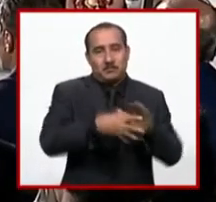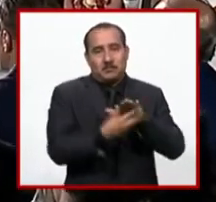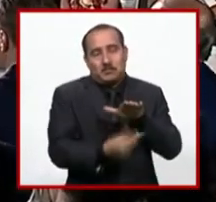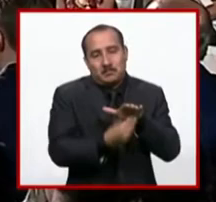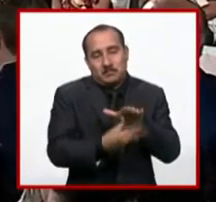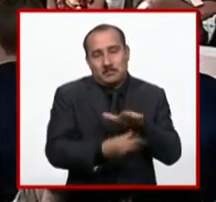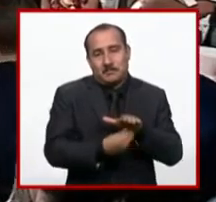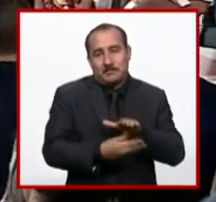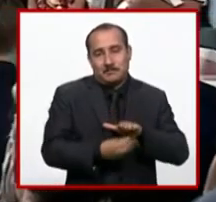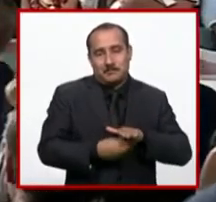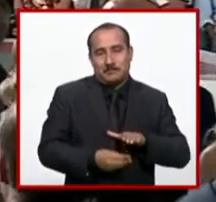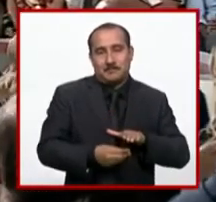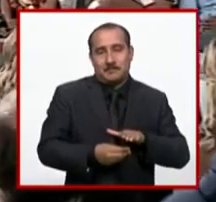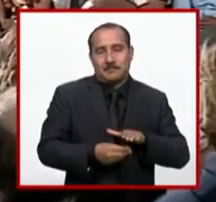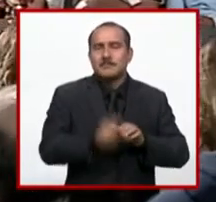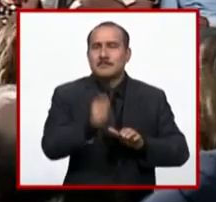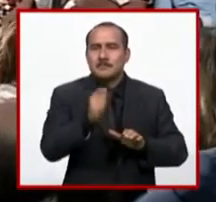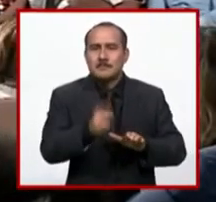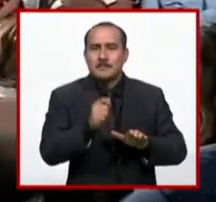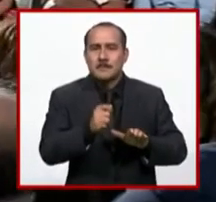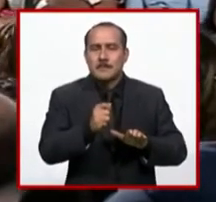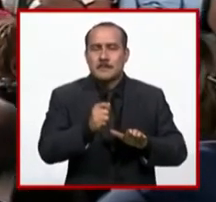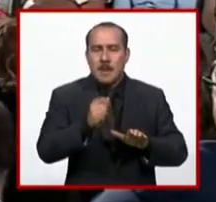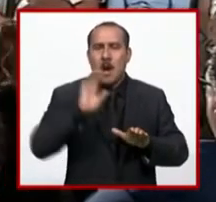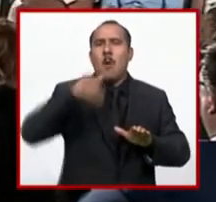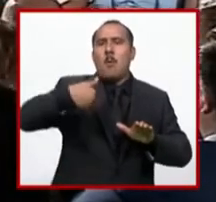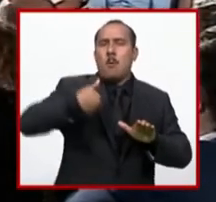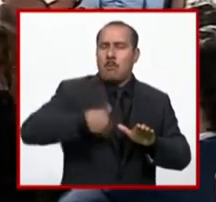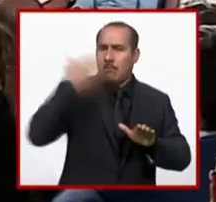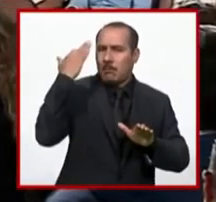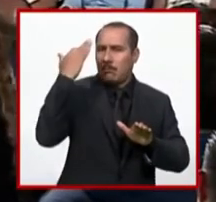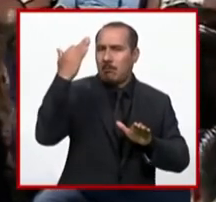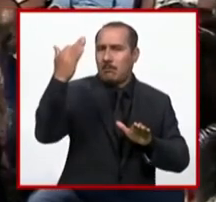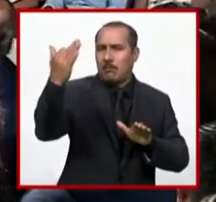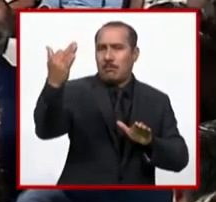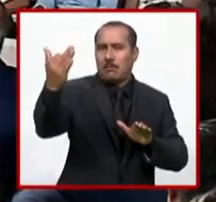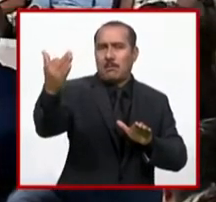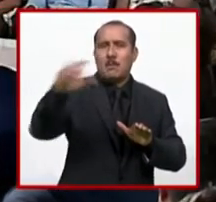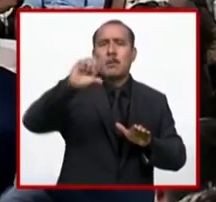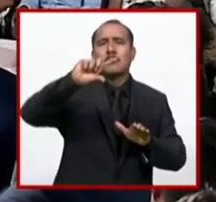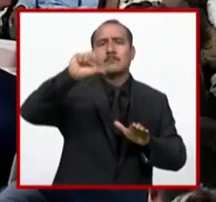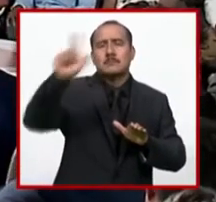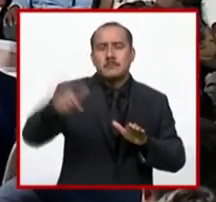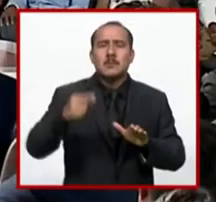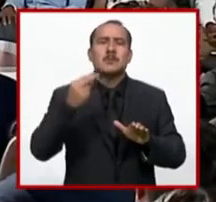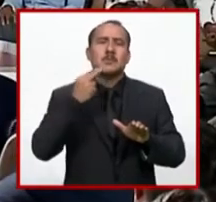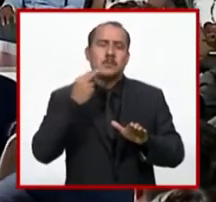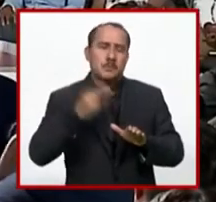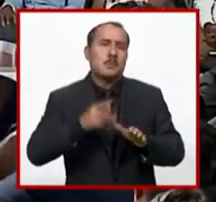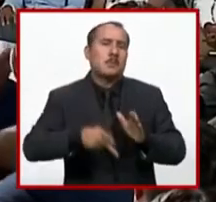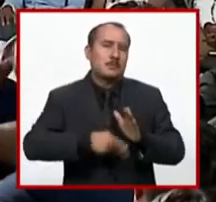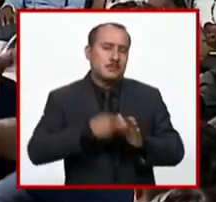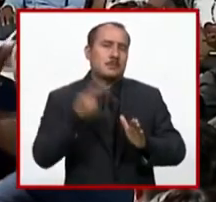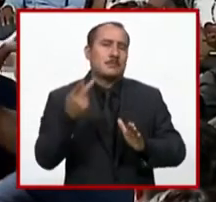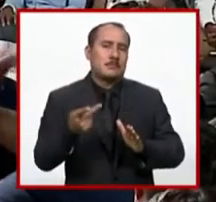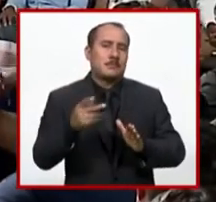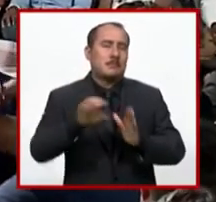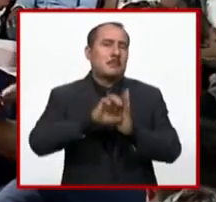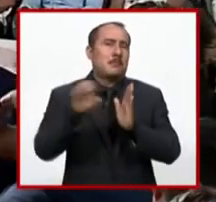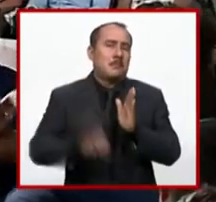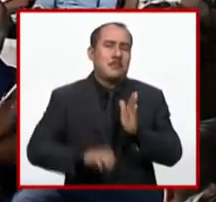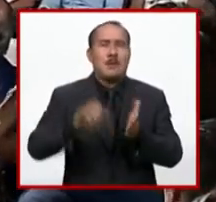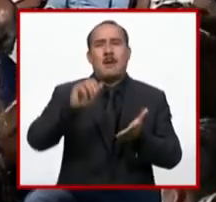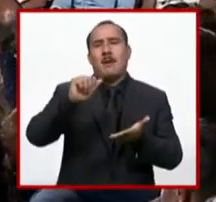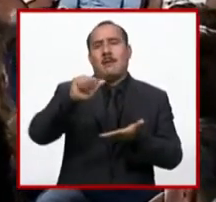documentos, los mantienes en la nube. Y aparte les puedes dar una atención adecuada, como por ejemplo el